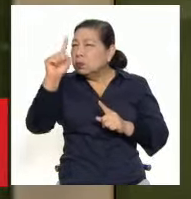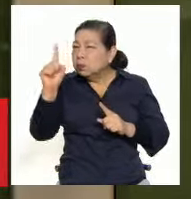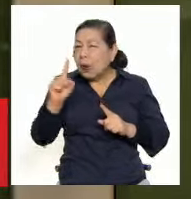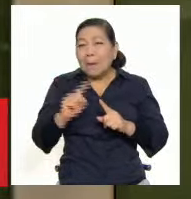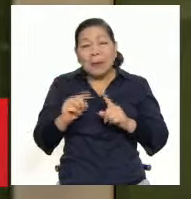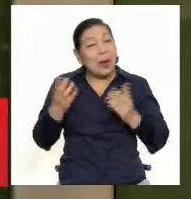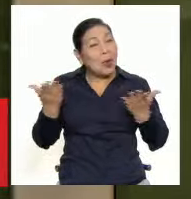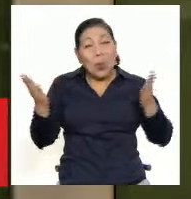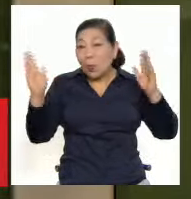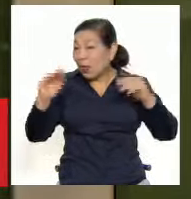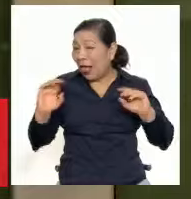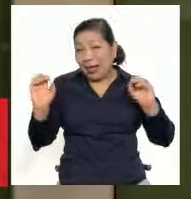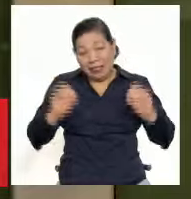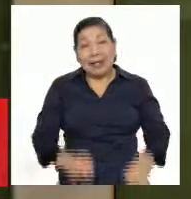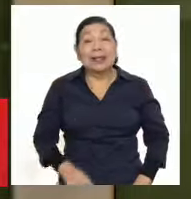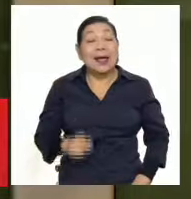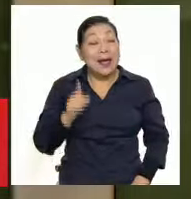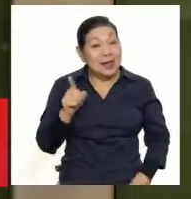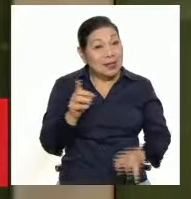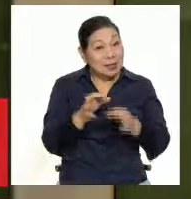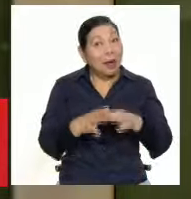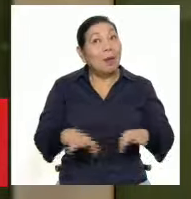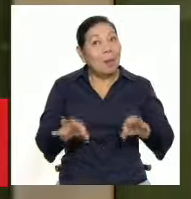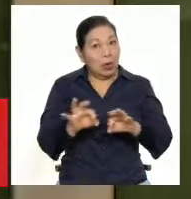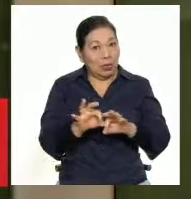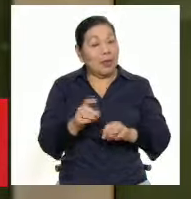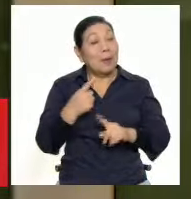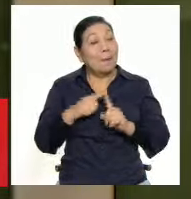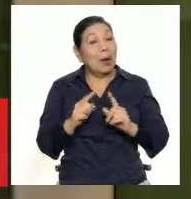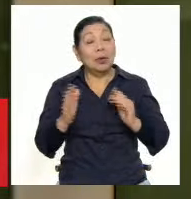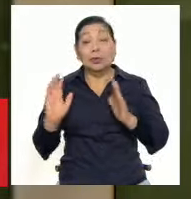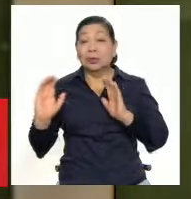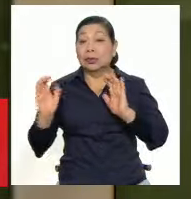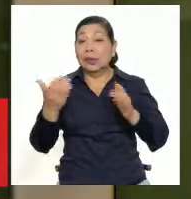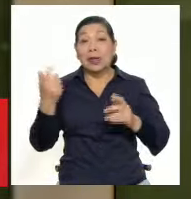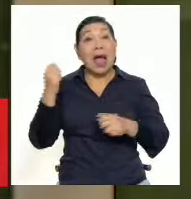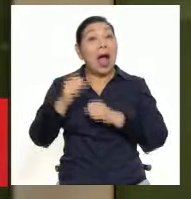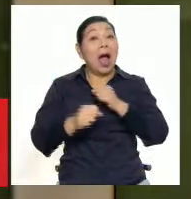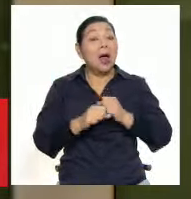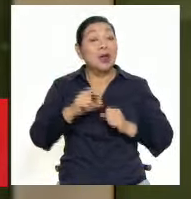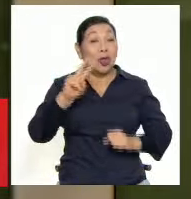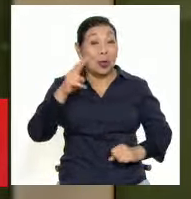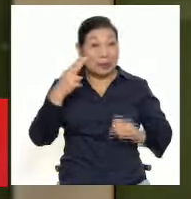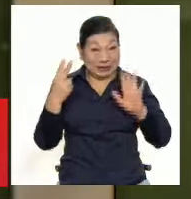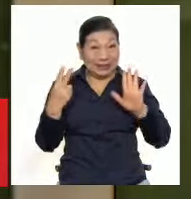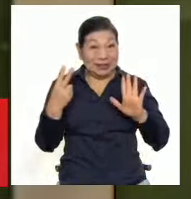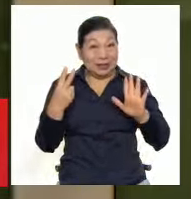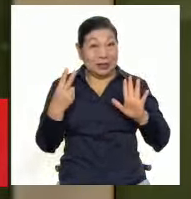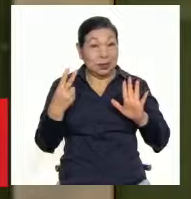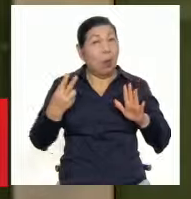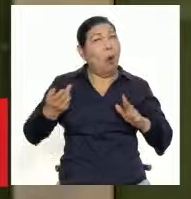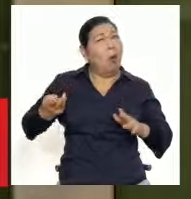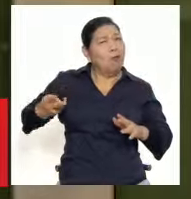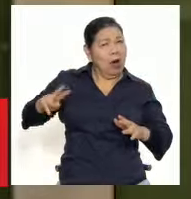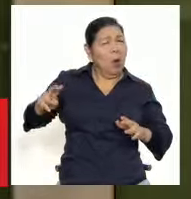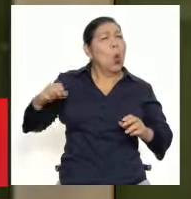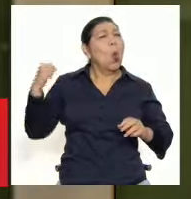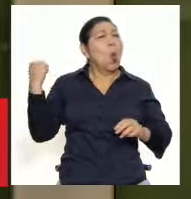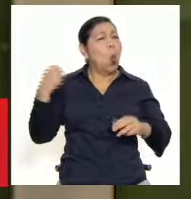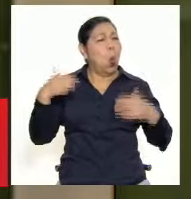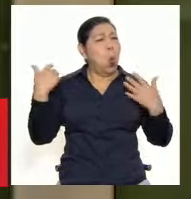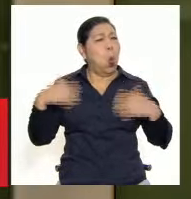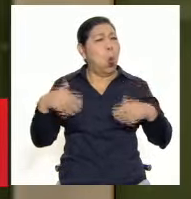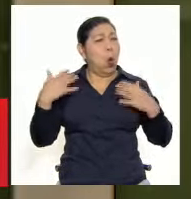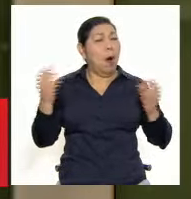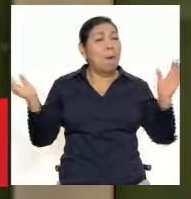no el colapso, ¿no? Yo creo que eso enseña mucho, ¿no? A comparación del sismo del 2007, 30 veces más intenso, las